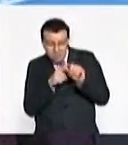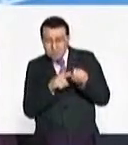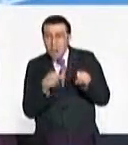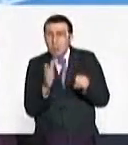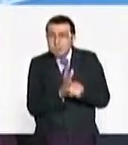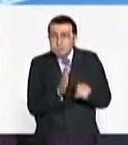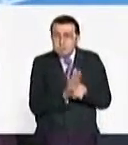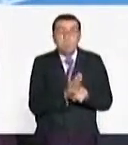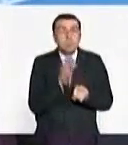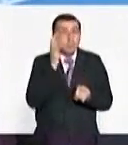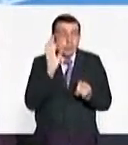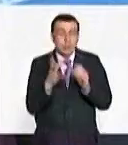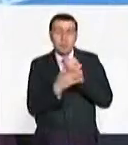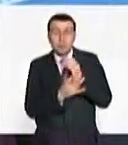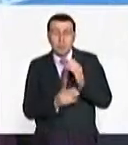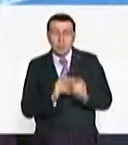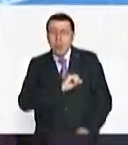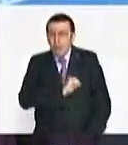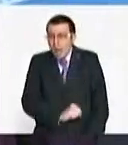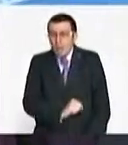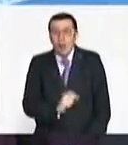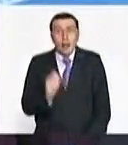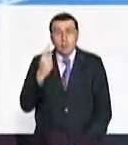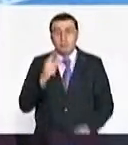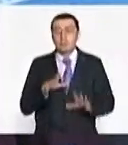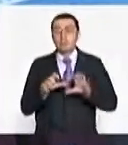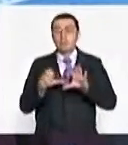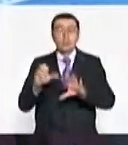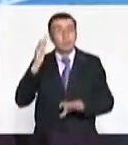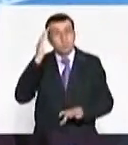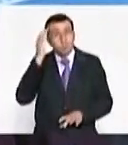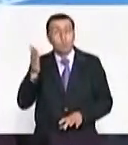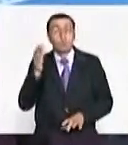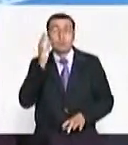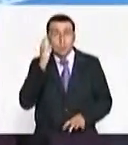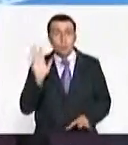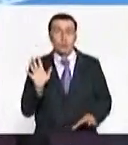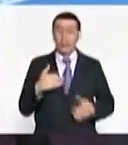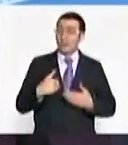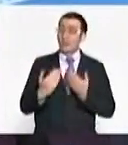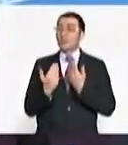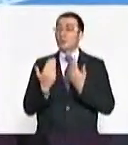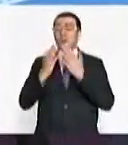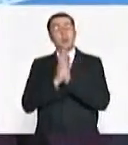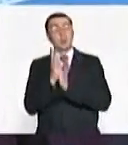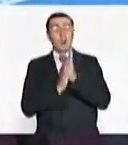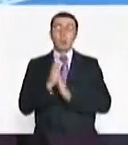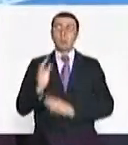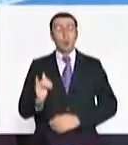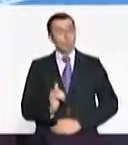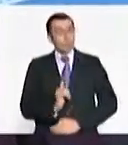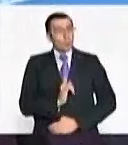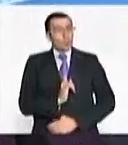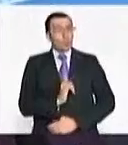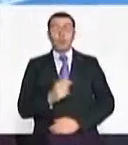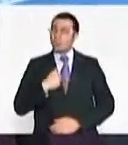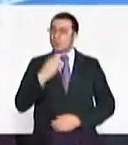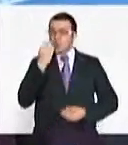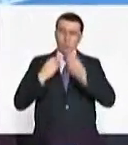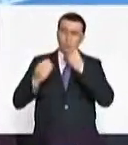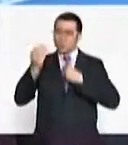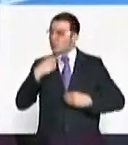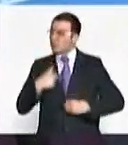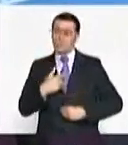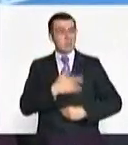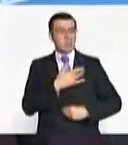derrames cerebrales y, como le decía al comienzo, algún tipo de cáncer. Entonces, no nos vanagloriemos de que yo soy delgado y que puedo comer lo que quiera porque no siento nada y me